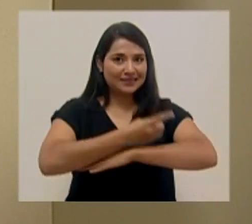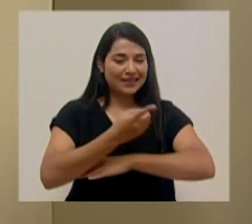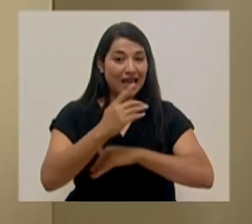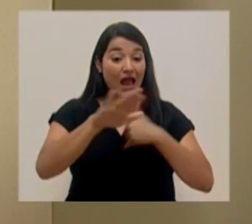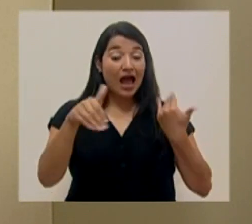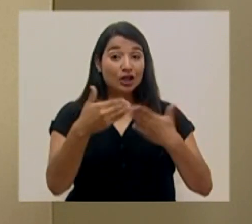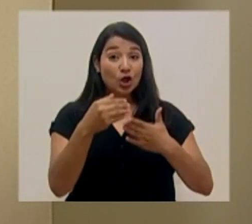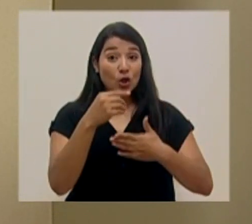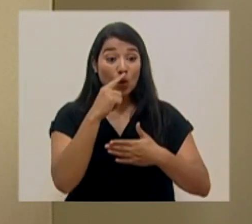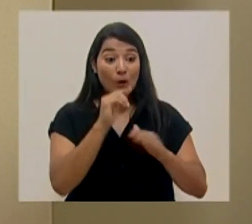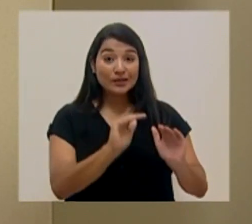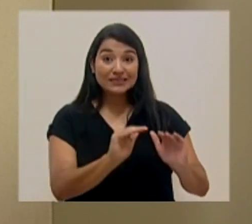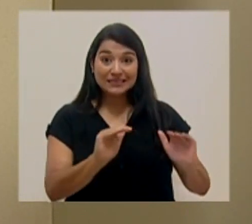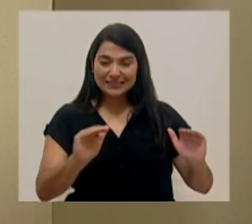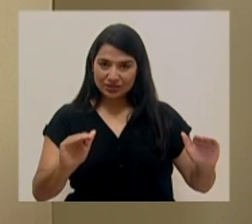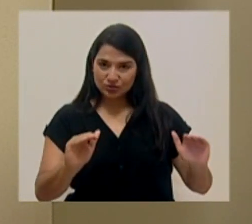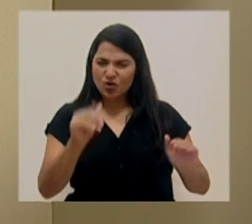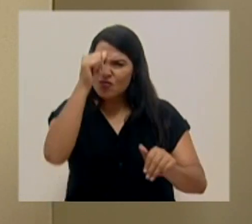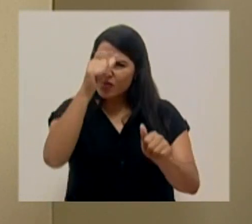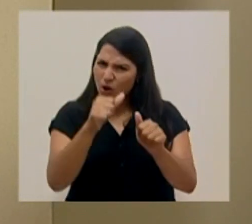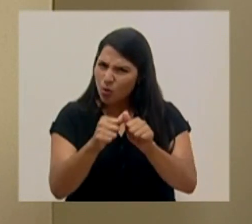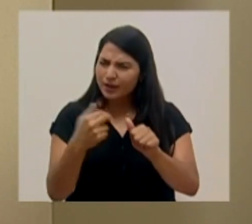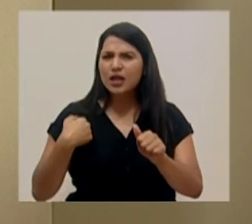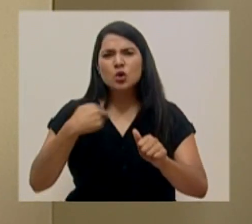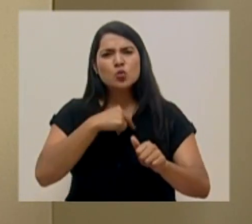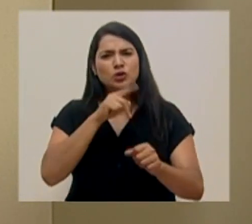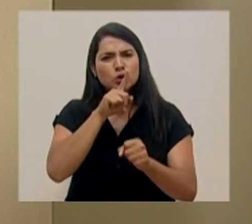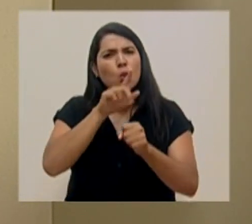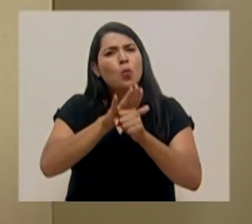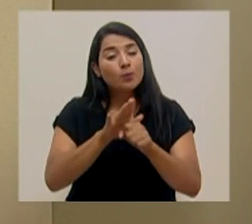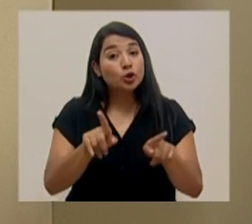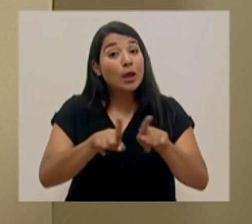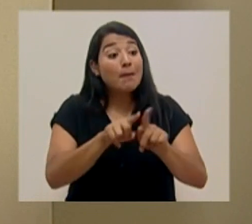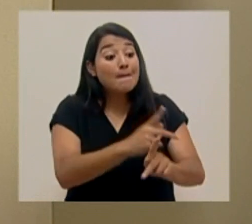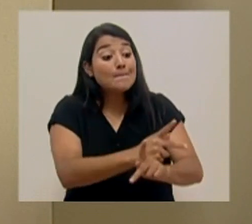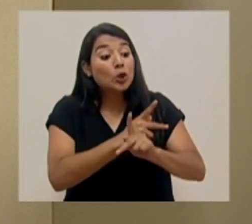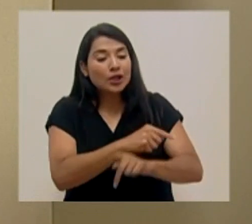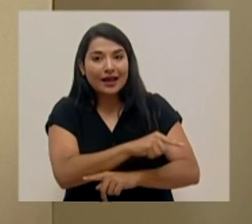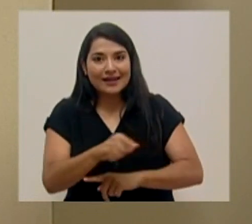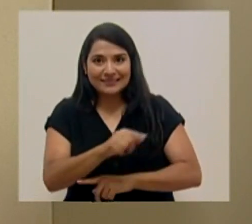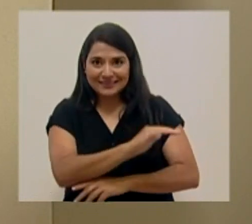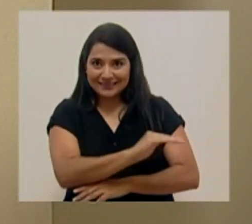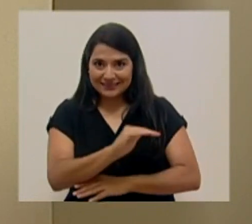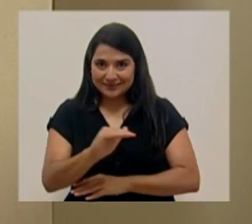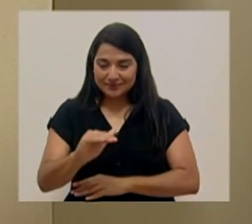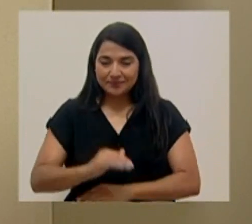que también es nuestra misión y nuestro compromiso protegerlos a ellos.